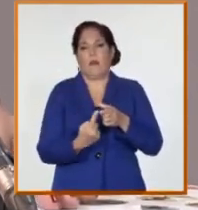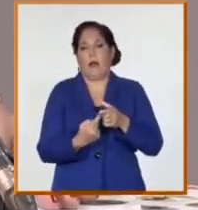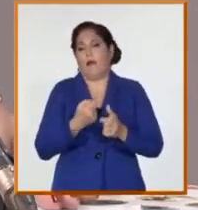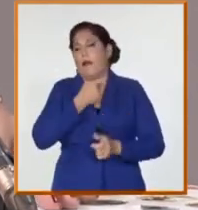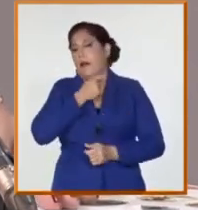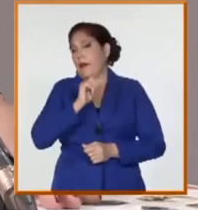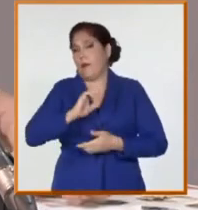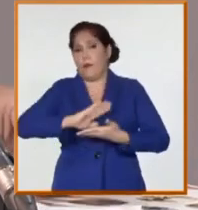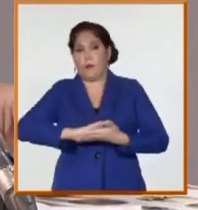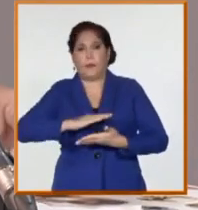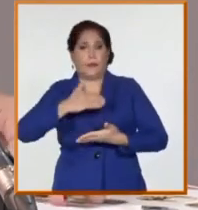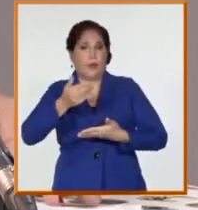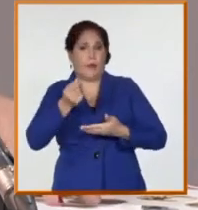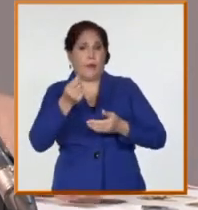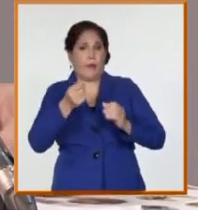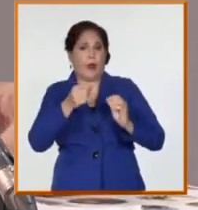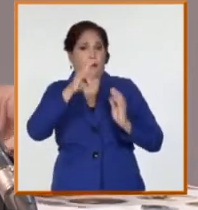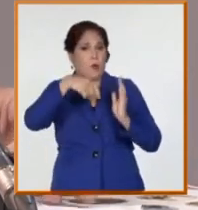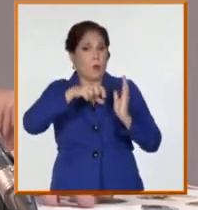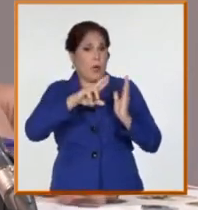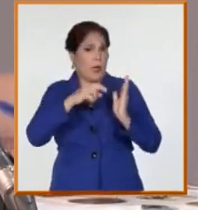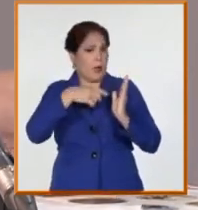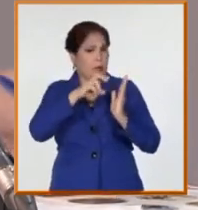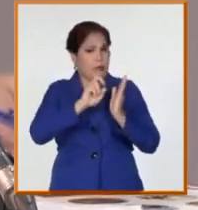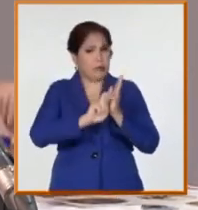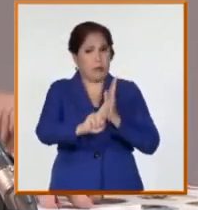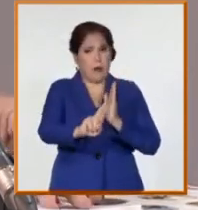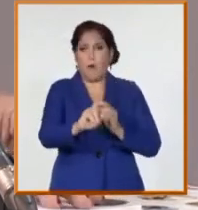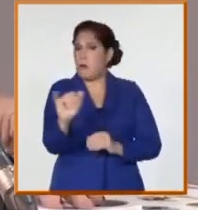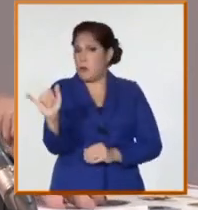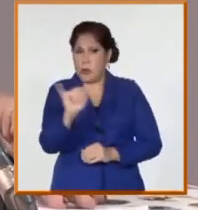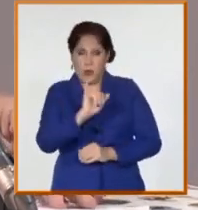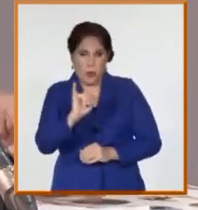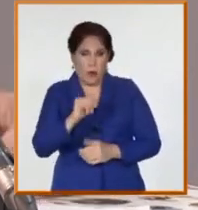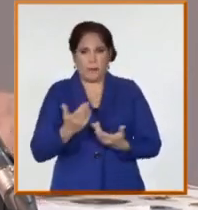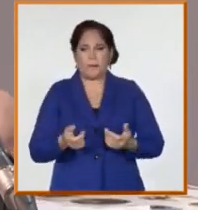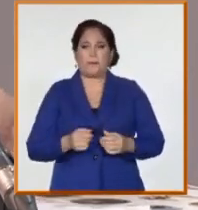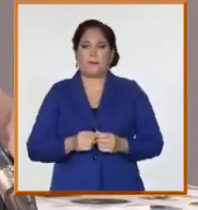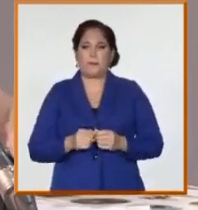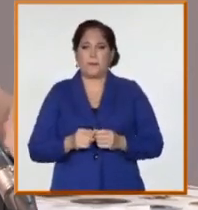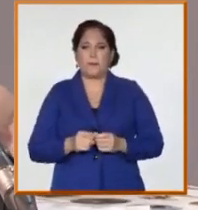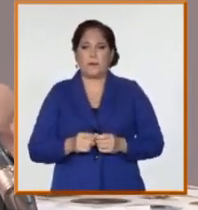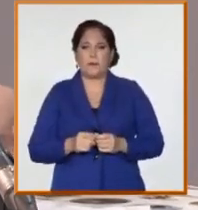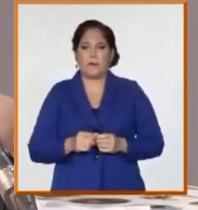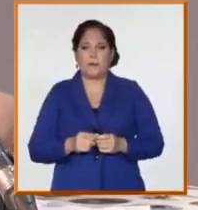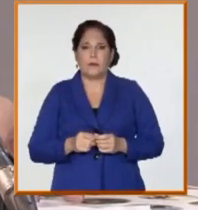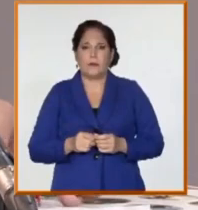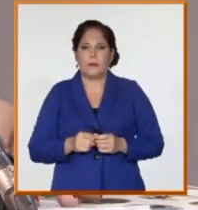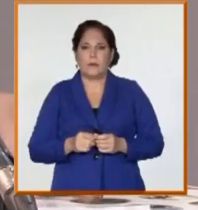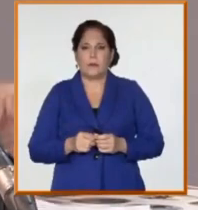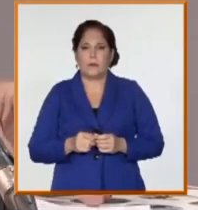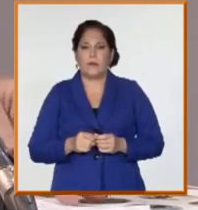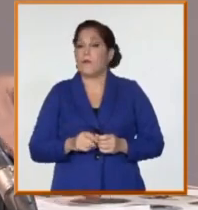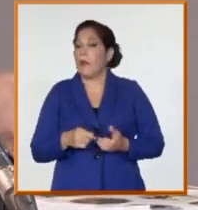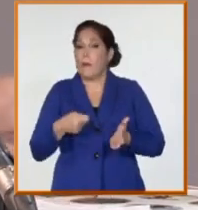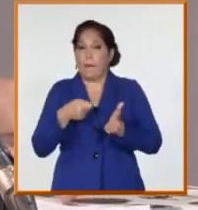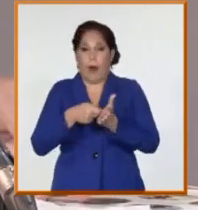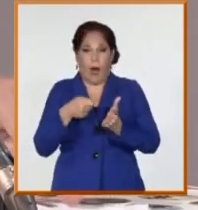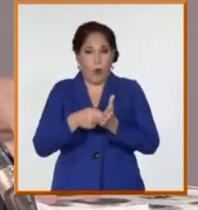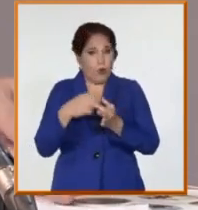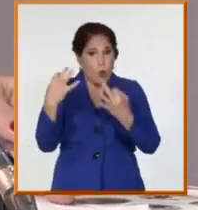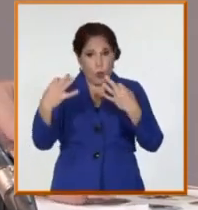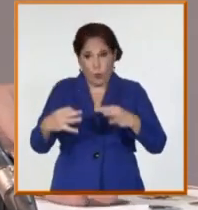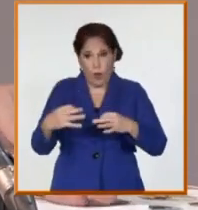a la forma de gestión no Estatal como para el sector Estatal y los realiza mediante las pasarelas electrónicas de cobros y pagos que